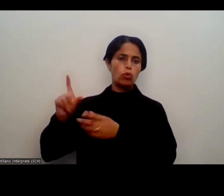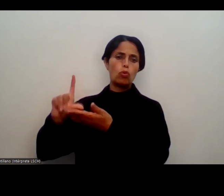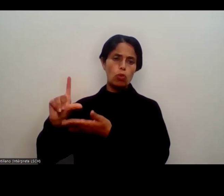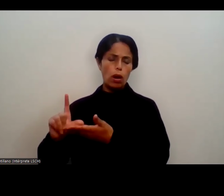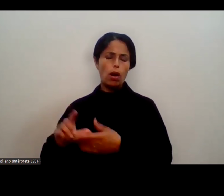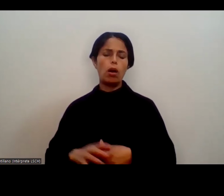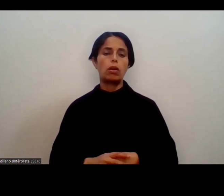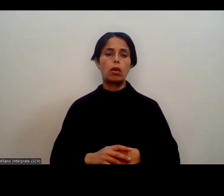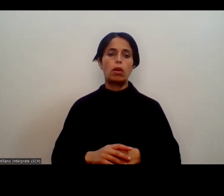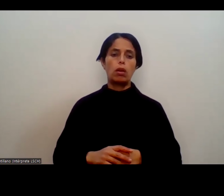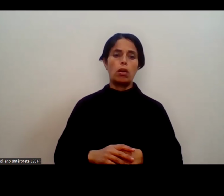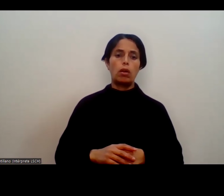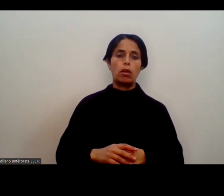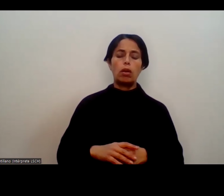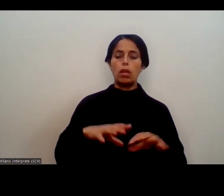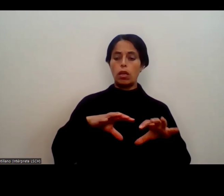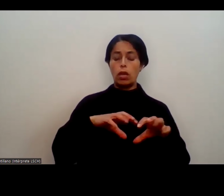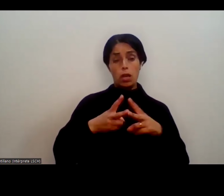objetos de metal,